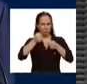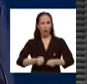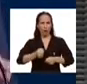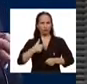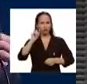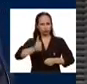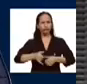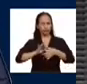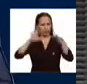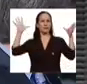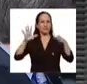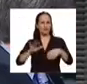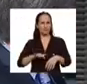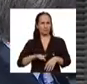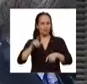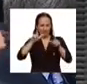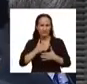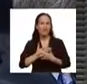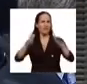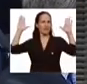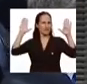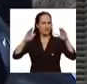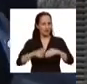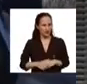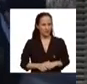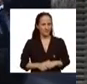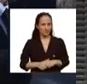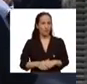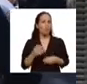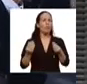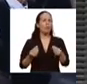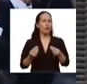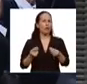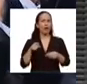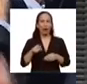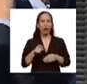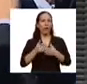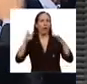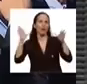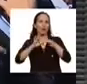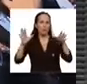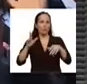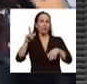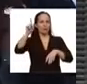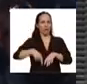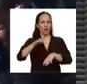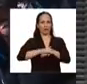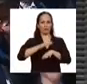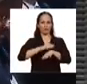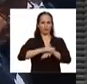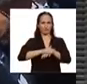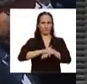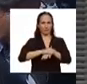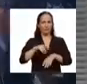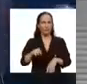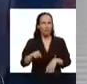Vamos a ver unas imágenes y escuchar un poquito lo que fue el discurso de Mauricio allí en Tucumán el día 9 de